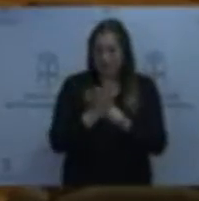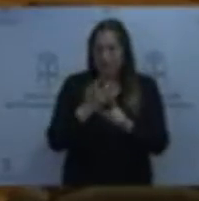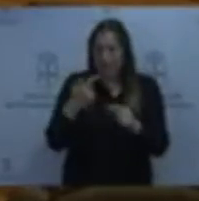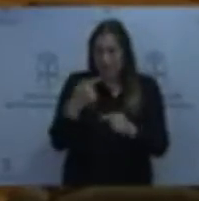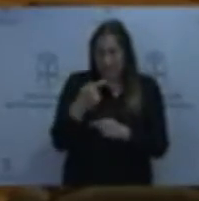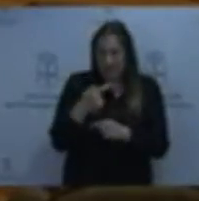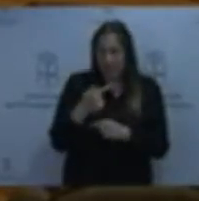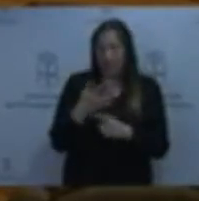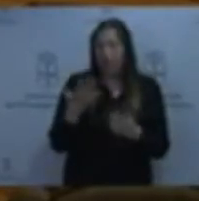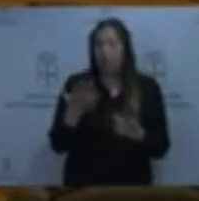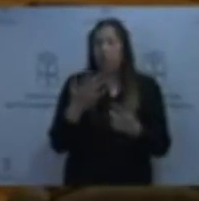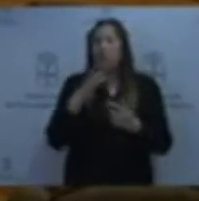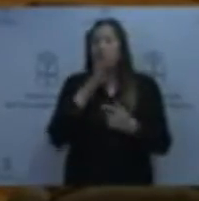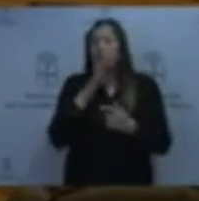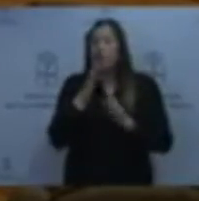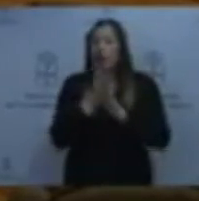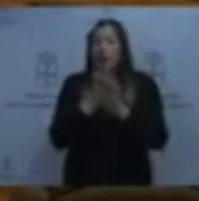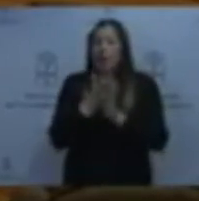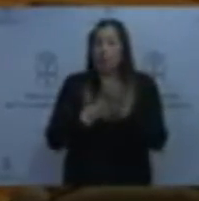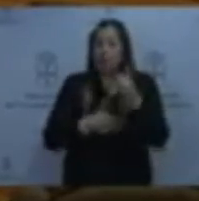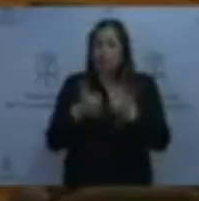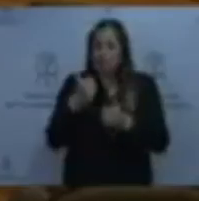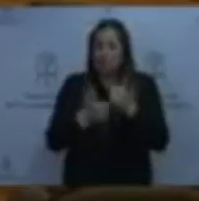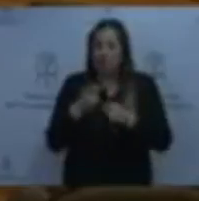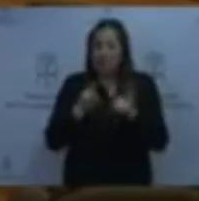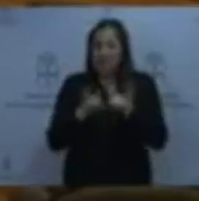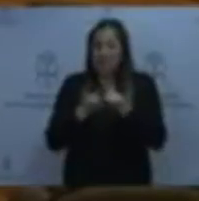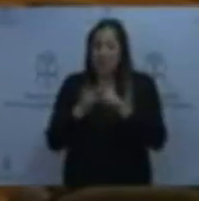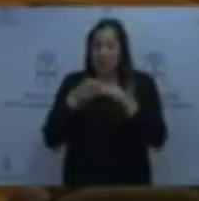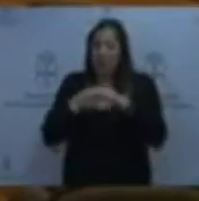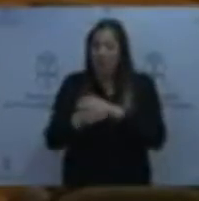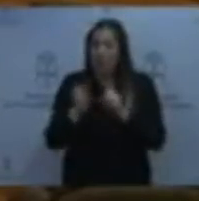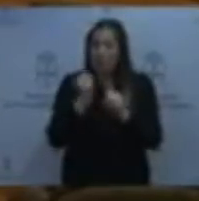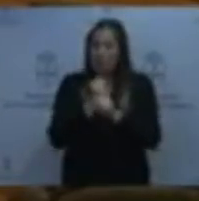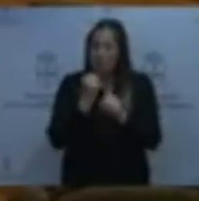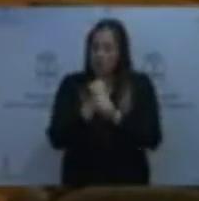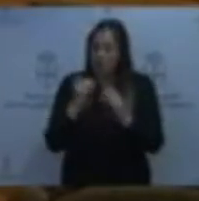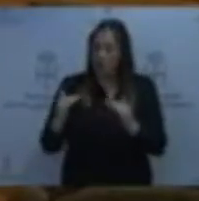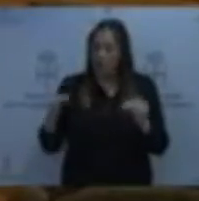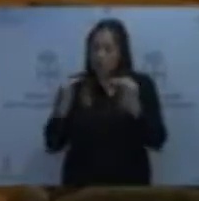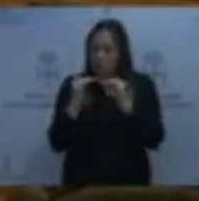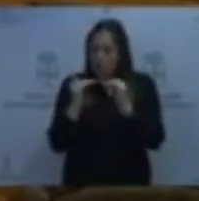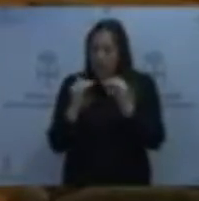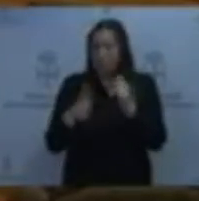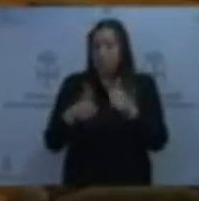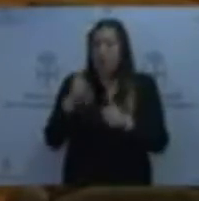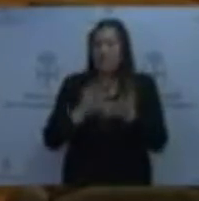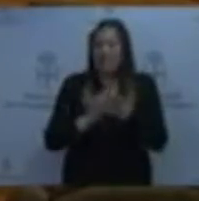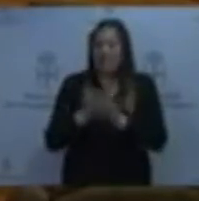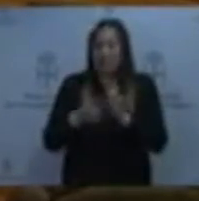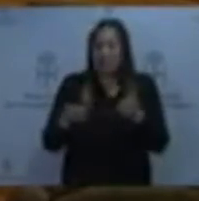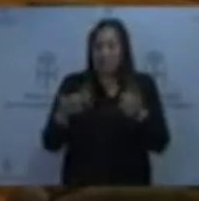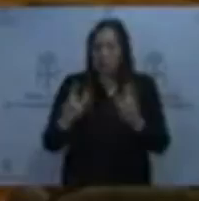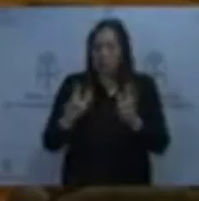corrompiéndolo. Cuando falamos de OPEs, falamos de equidad en el acceso a los puestos de trabajo y de democracia en las relaciones laborales. En su ausencia